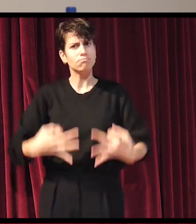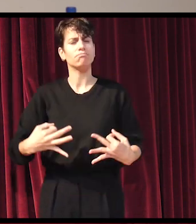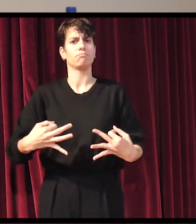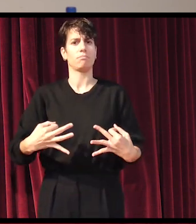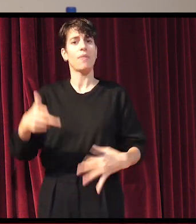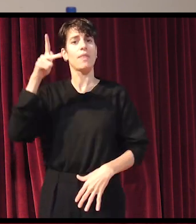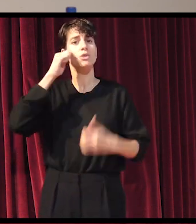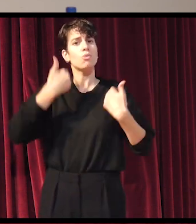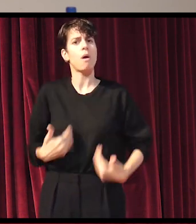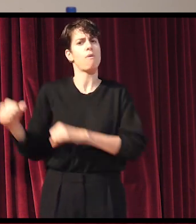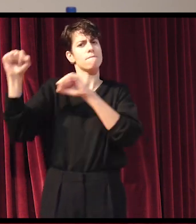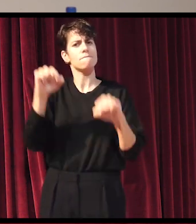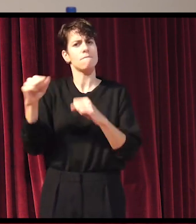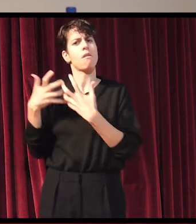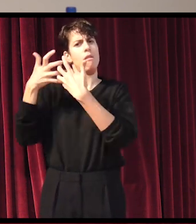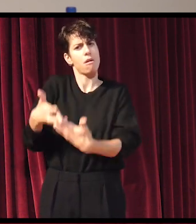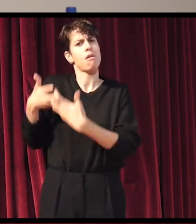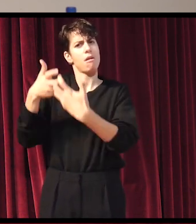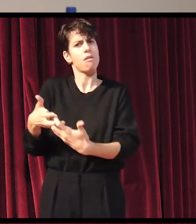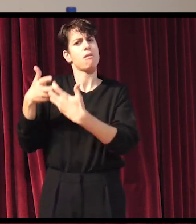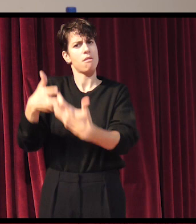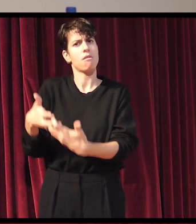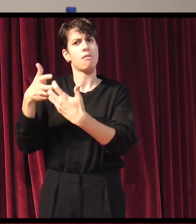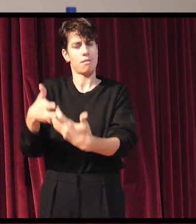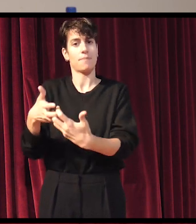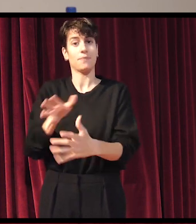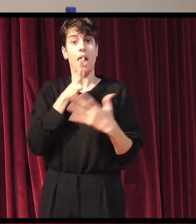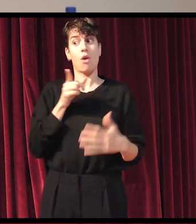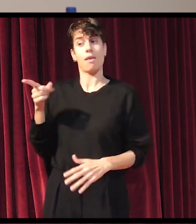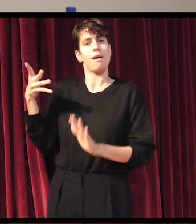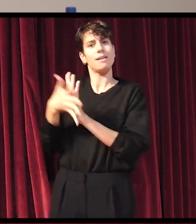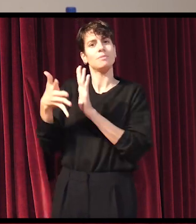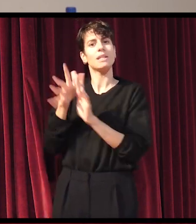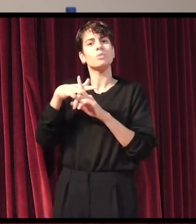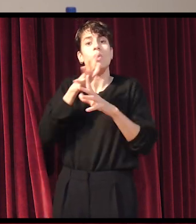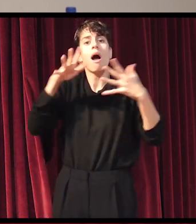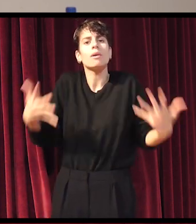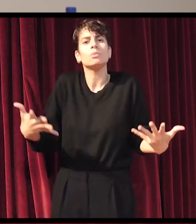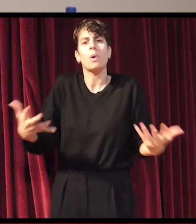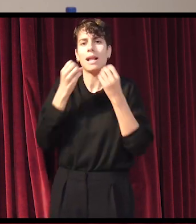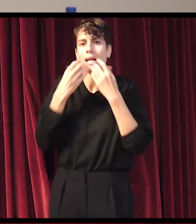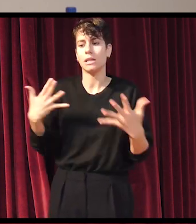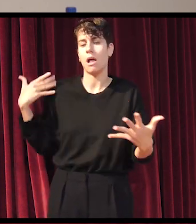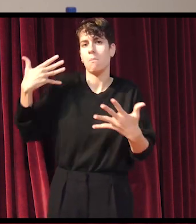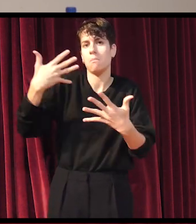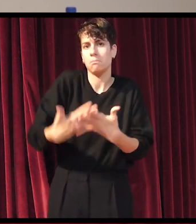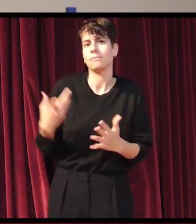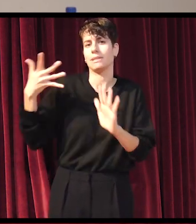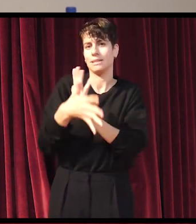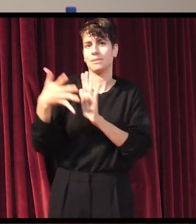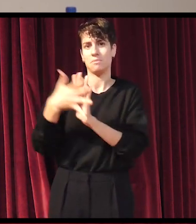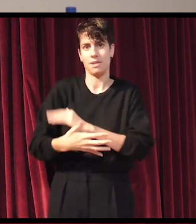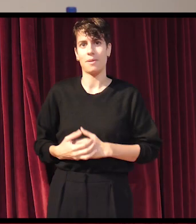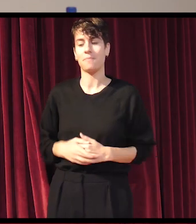derechos humanos y nos quiere contar cuál ha sido el proceso y en qué momento está respecto a esta situación. Muchísimas gracias, Elena,